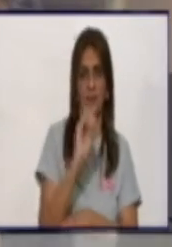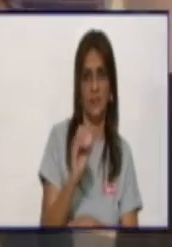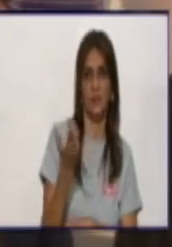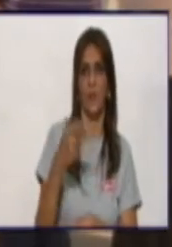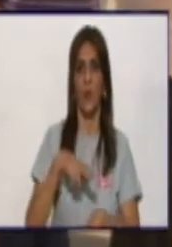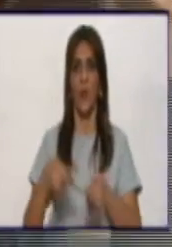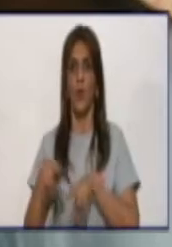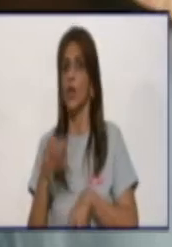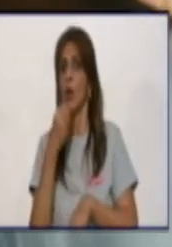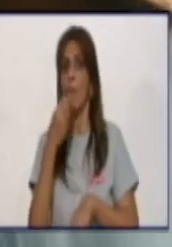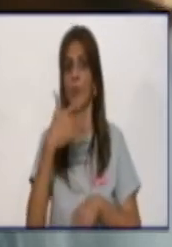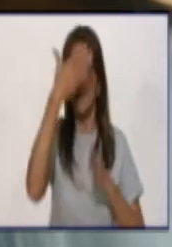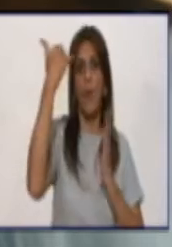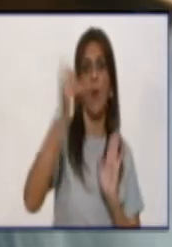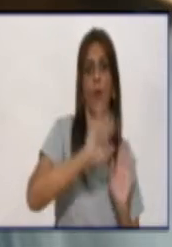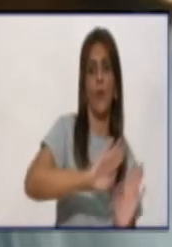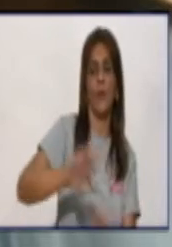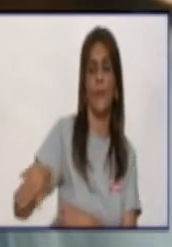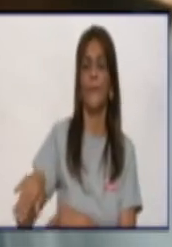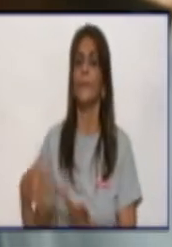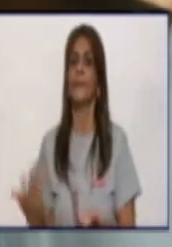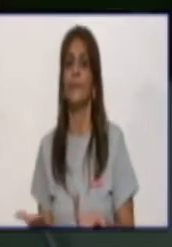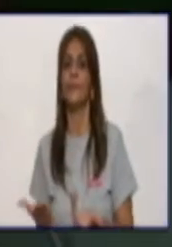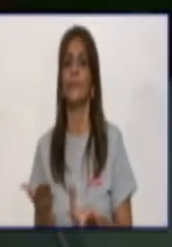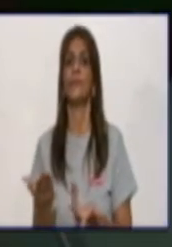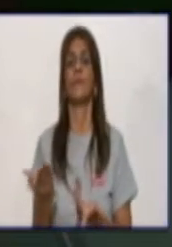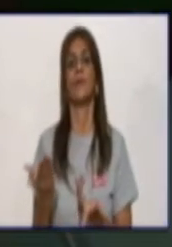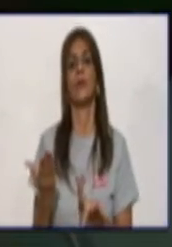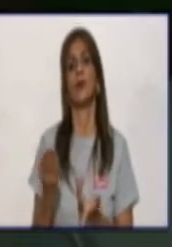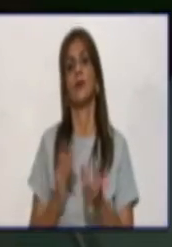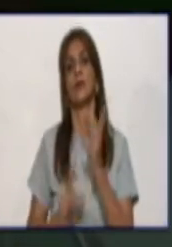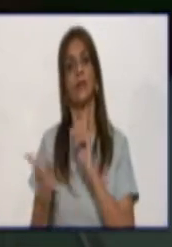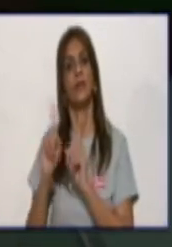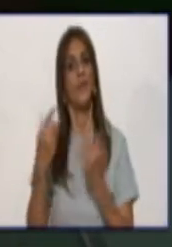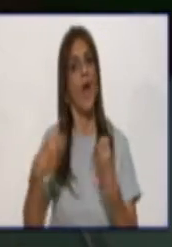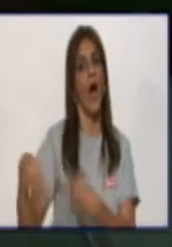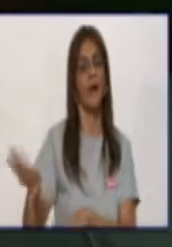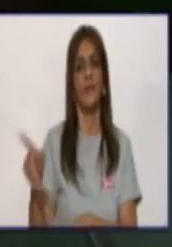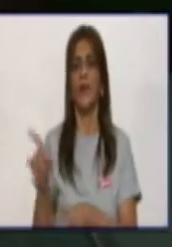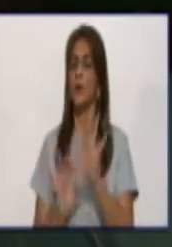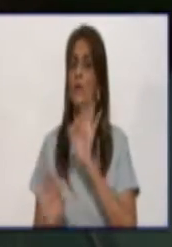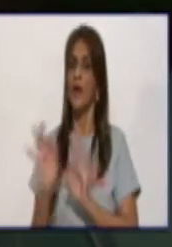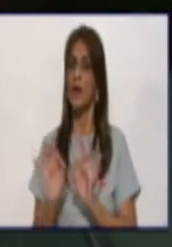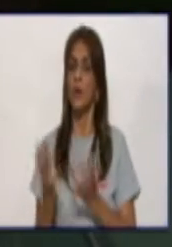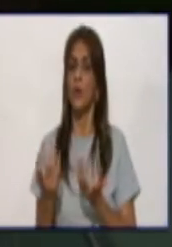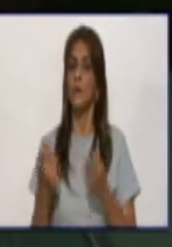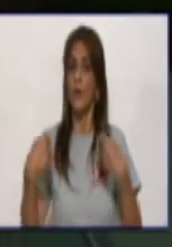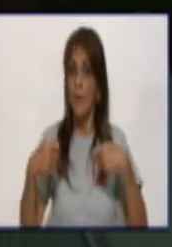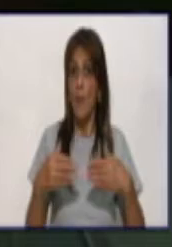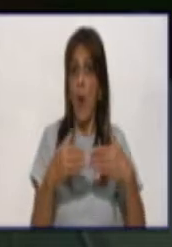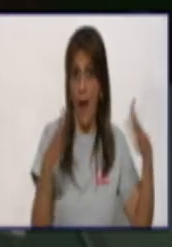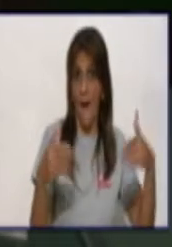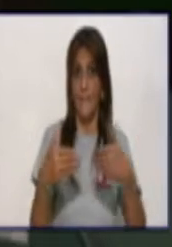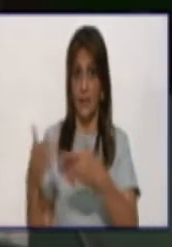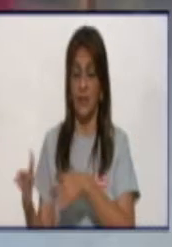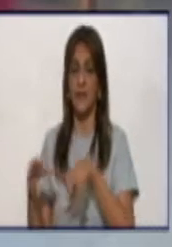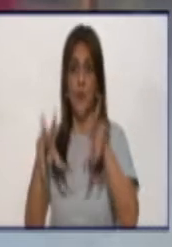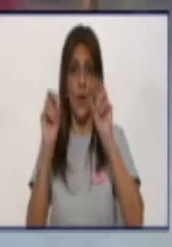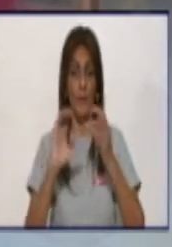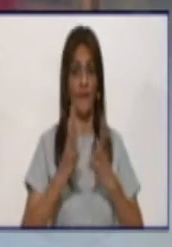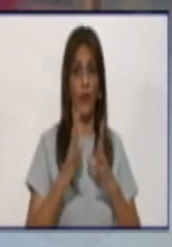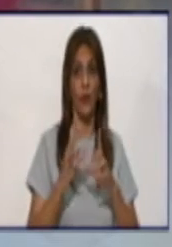descuidar con la apertura gradual de las nuevas medidas que el pueblo lo necesita lo necesita la economía lo necesitamos todo va a ir